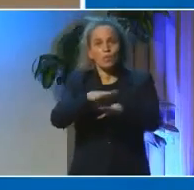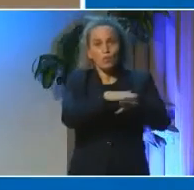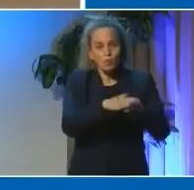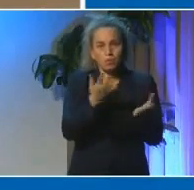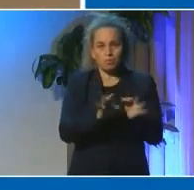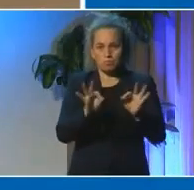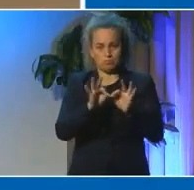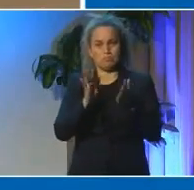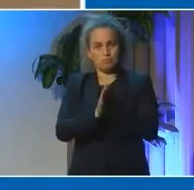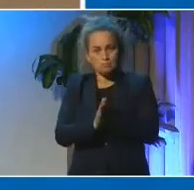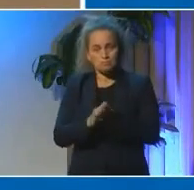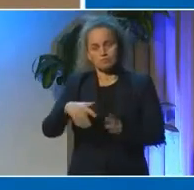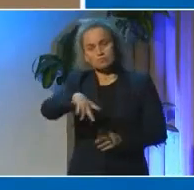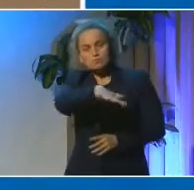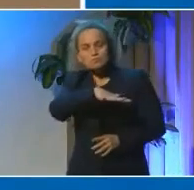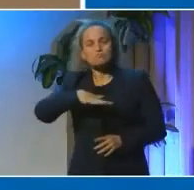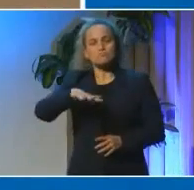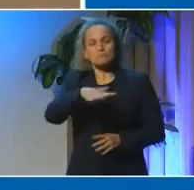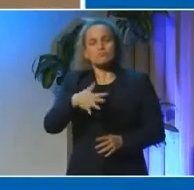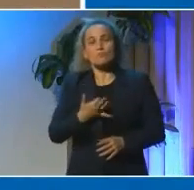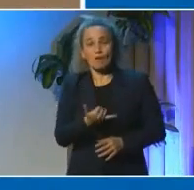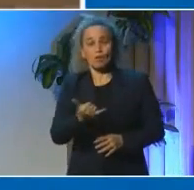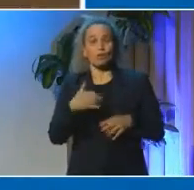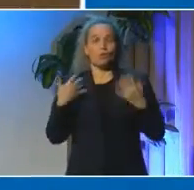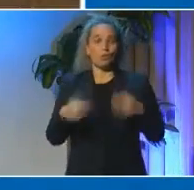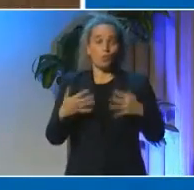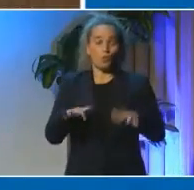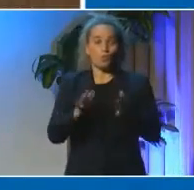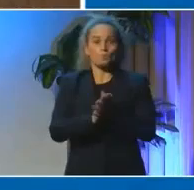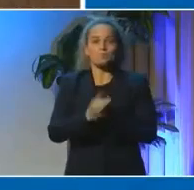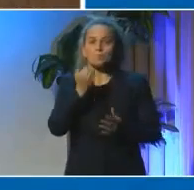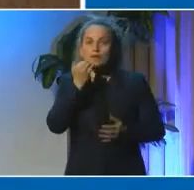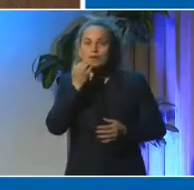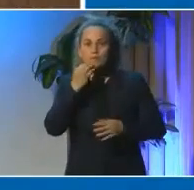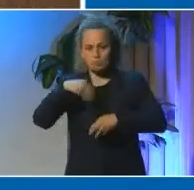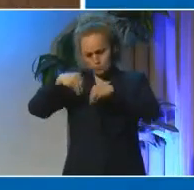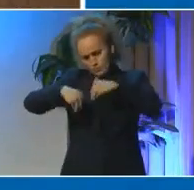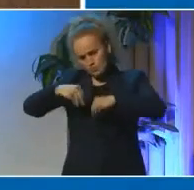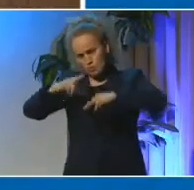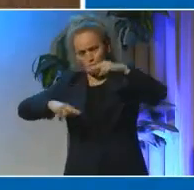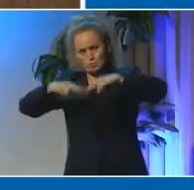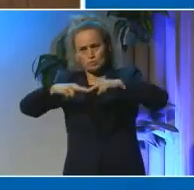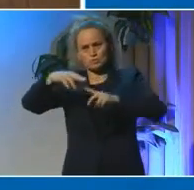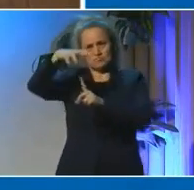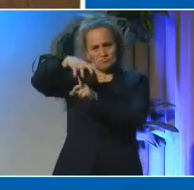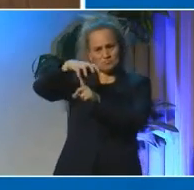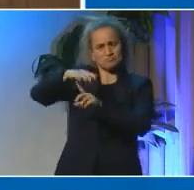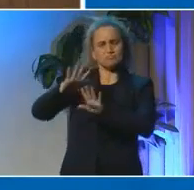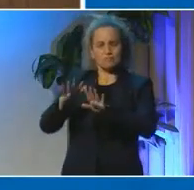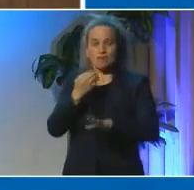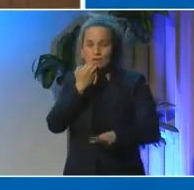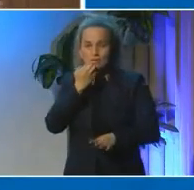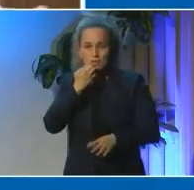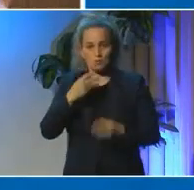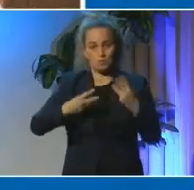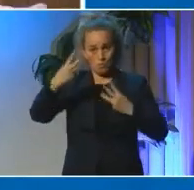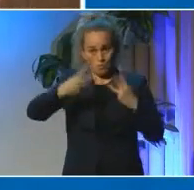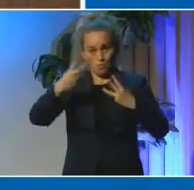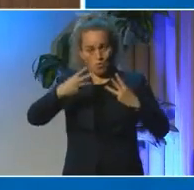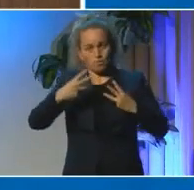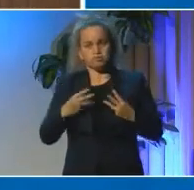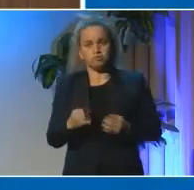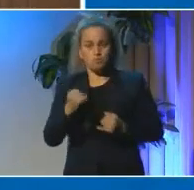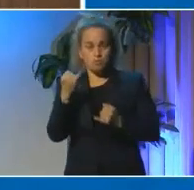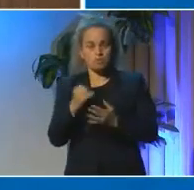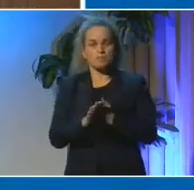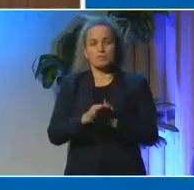desconocimiento aú en el sector sobre lo que implica el montaje de la antena incluso los temas de que nosotros llegamos con la última banda